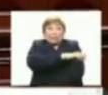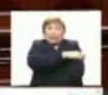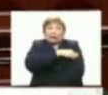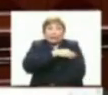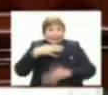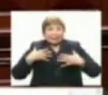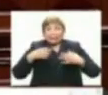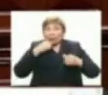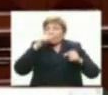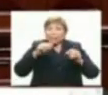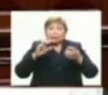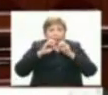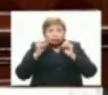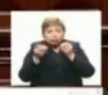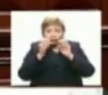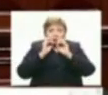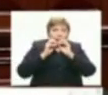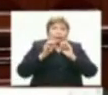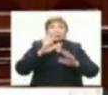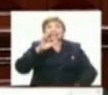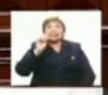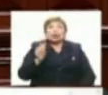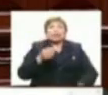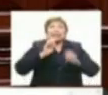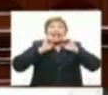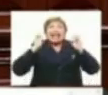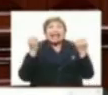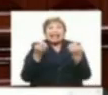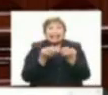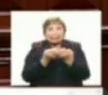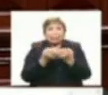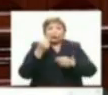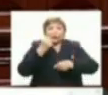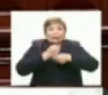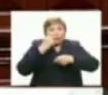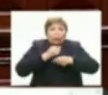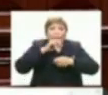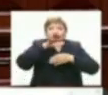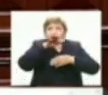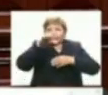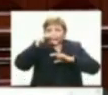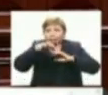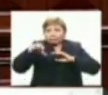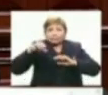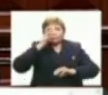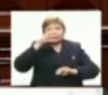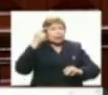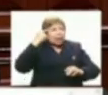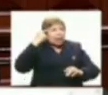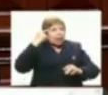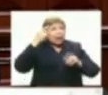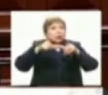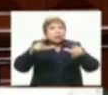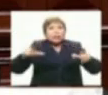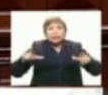impulsaremos la conformación de 5.000 equipos de atención comunitaria integral que tendrán un criterio